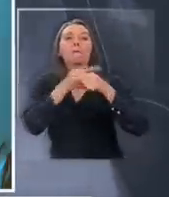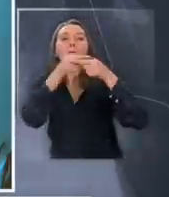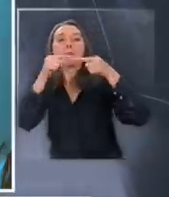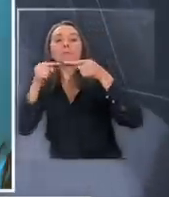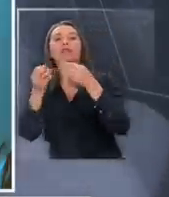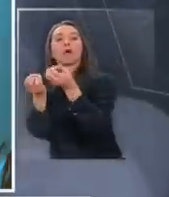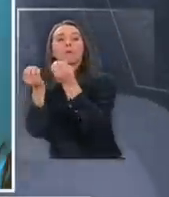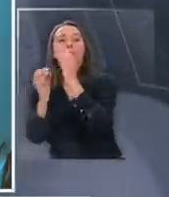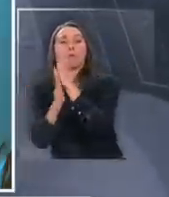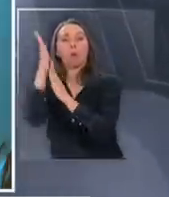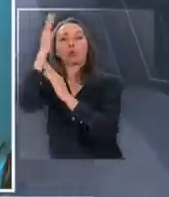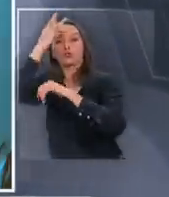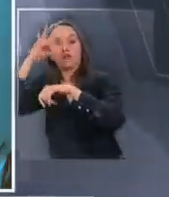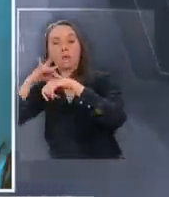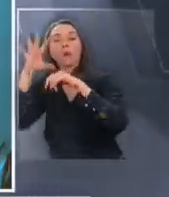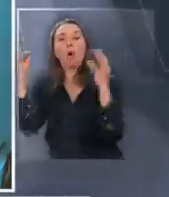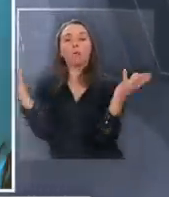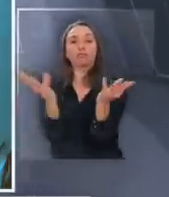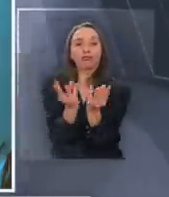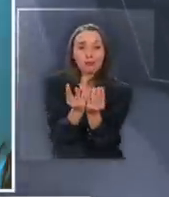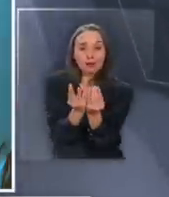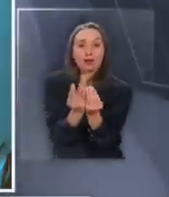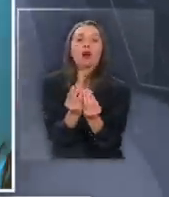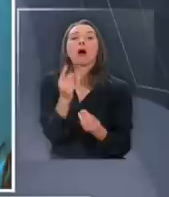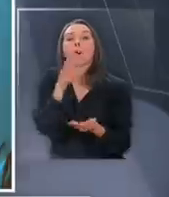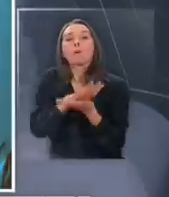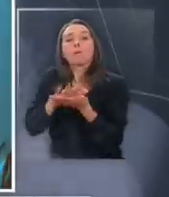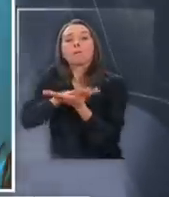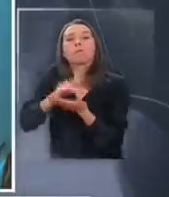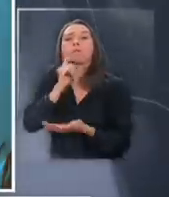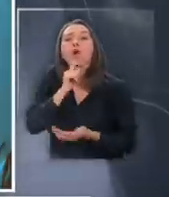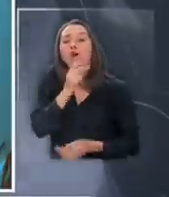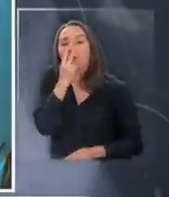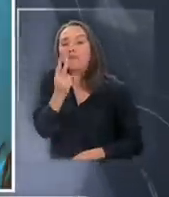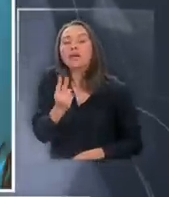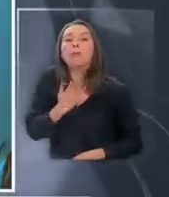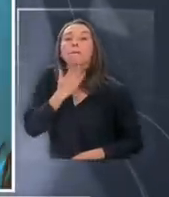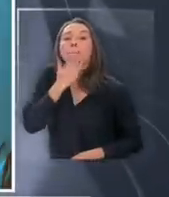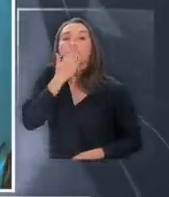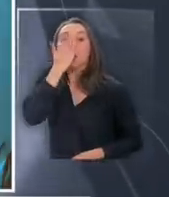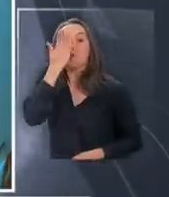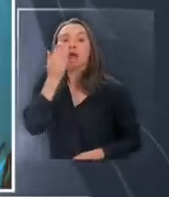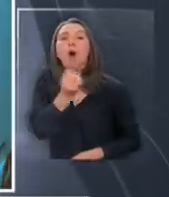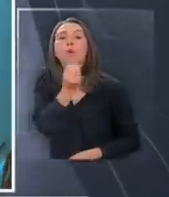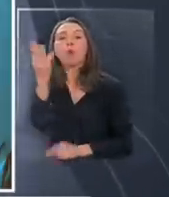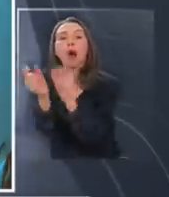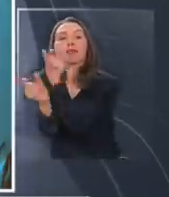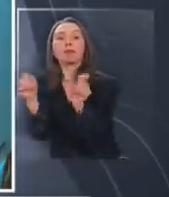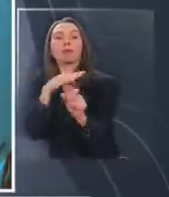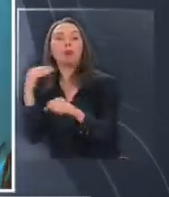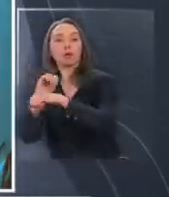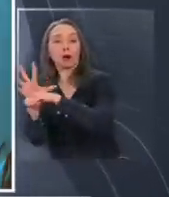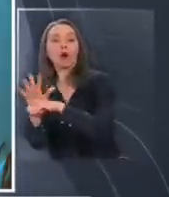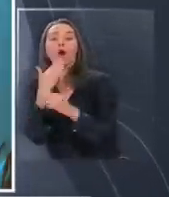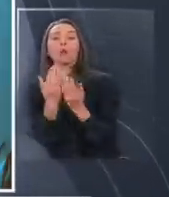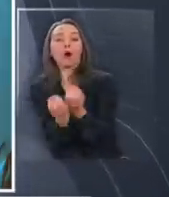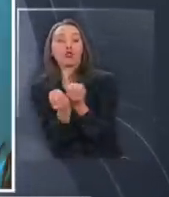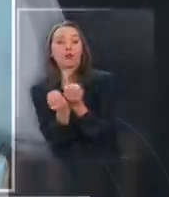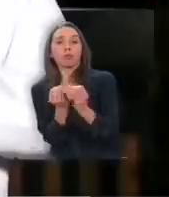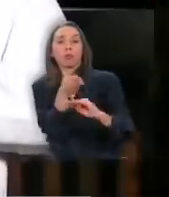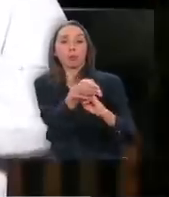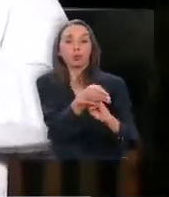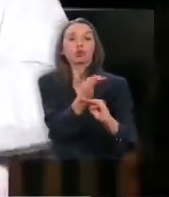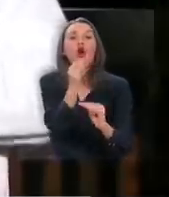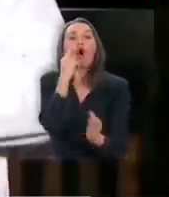ejemplo, analizar la tasa de letalidad en Punta Arenas en el momento de mayor demanda o de la